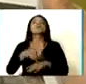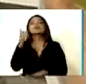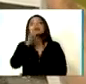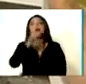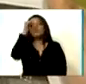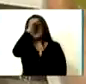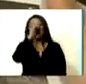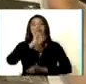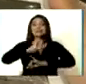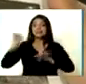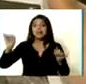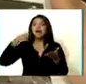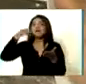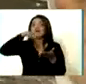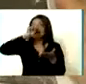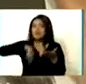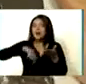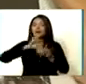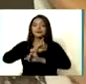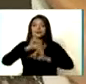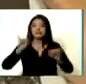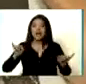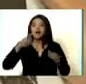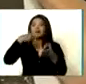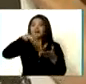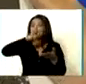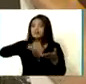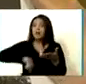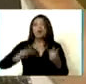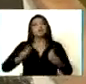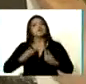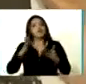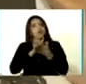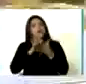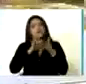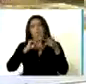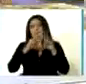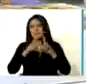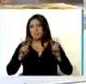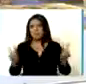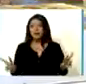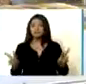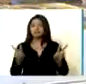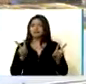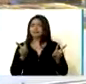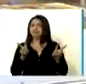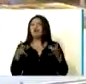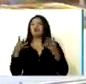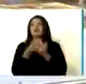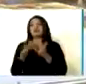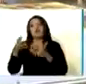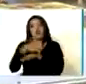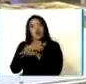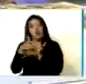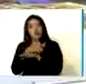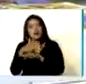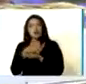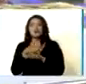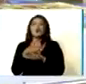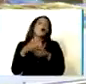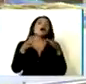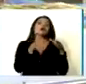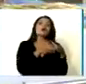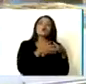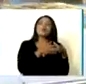ya habían firmado, suscrito un documento con Vivir en Paz. Se llamaba, en combinación con el gobierno, los factores contrarrevolucionarios,